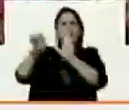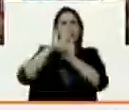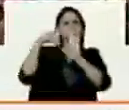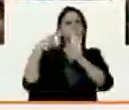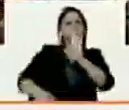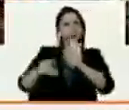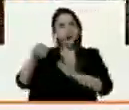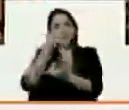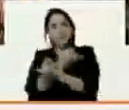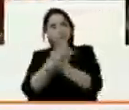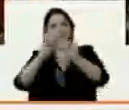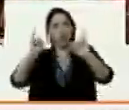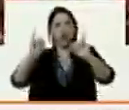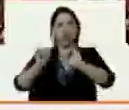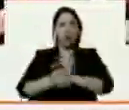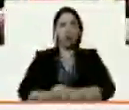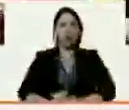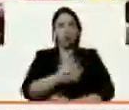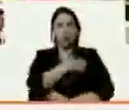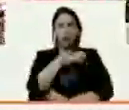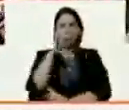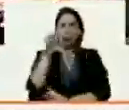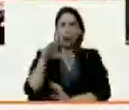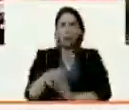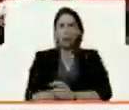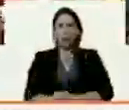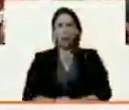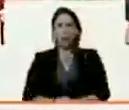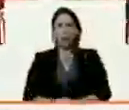por la independencia y por la soberanía.